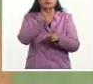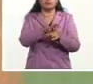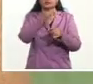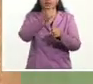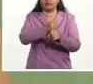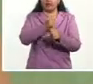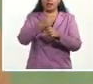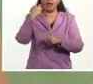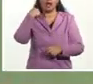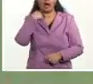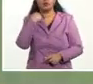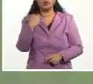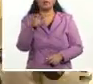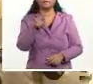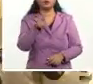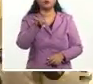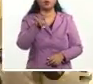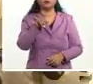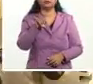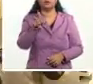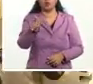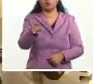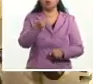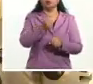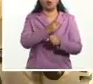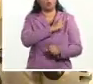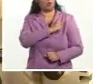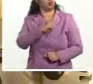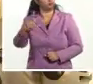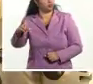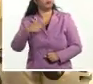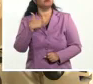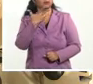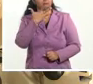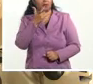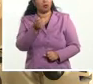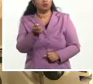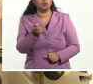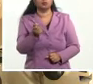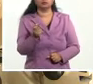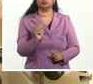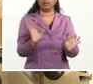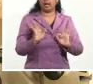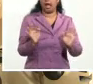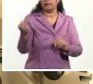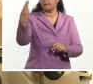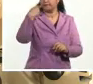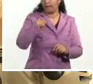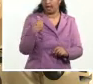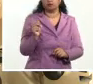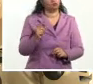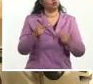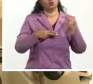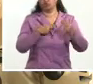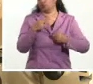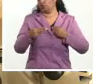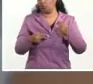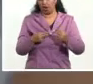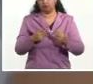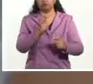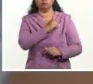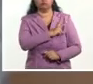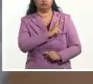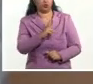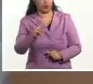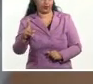año 61. Trabajé voluntario en el Hospital de Palma Soriano, haciendo guardia de noche.